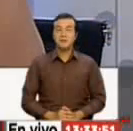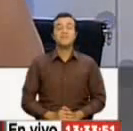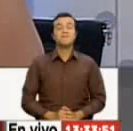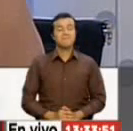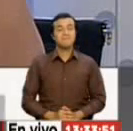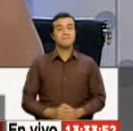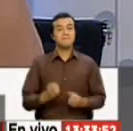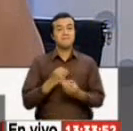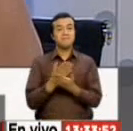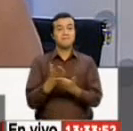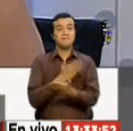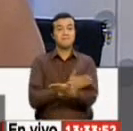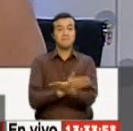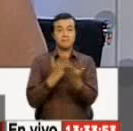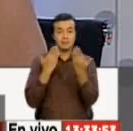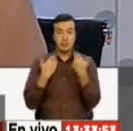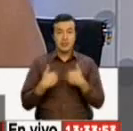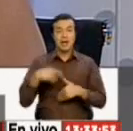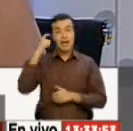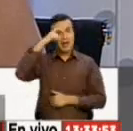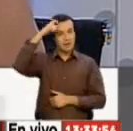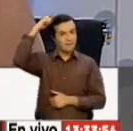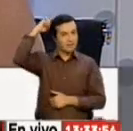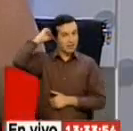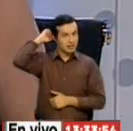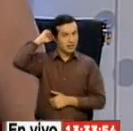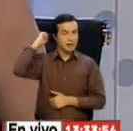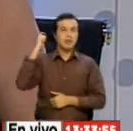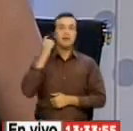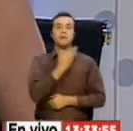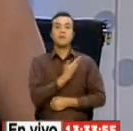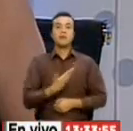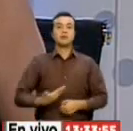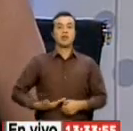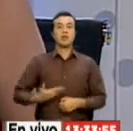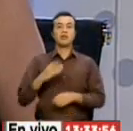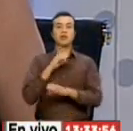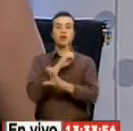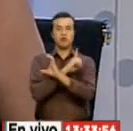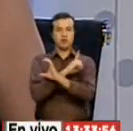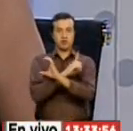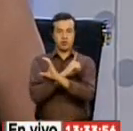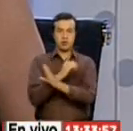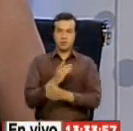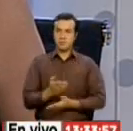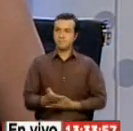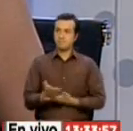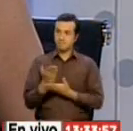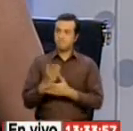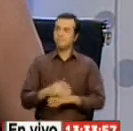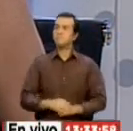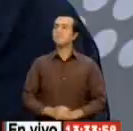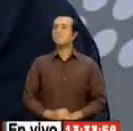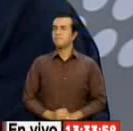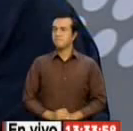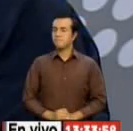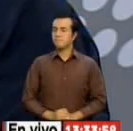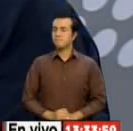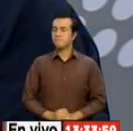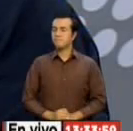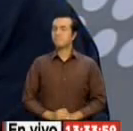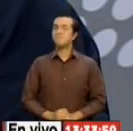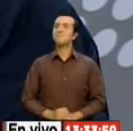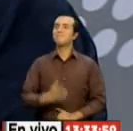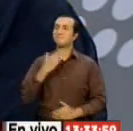como lo habíamos anunciado, esta tarde nos acompaña Javier Torres, quien es presidente del Consejo Nacional para la Igualdad de Discapacidades, CONADIS.